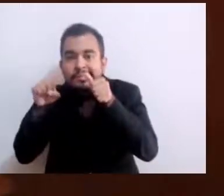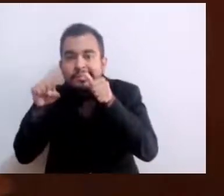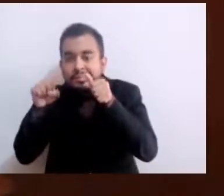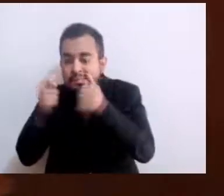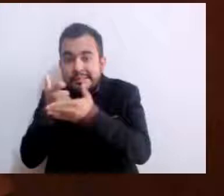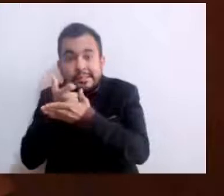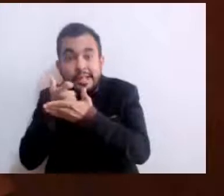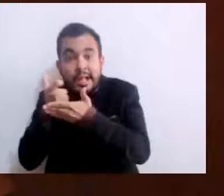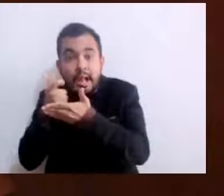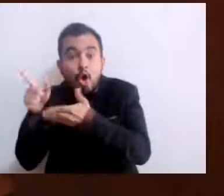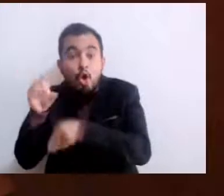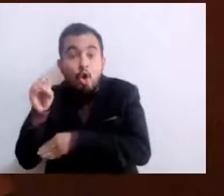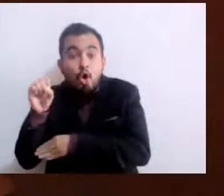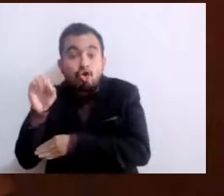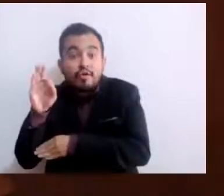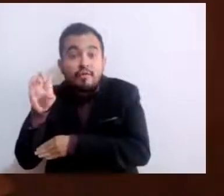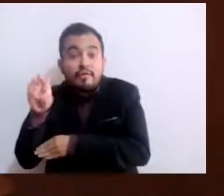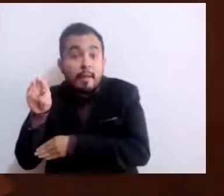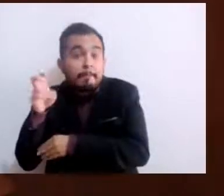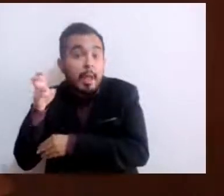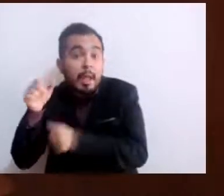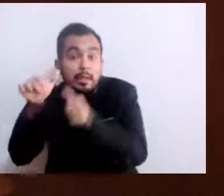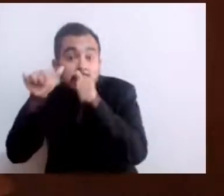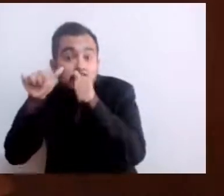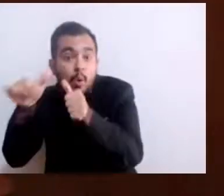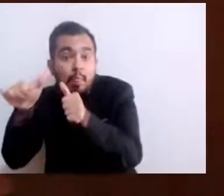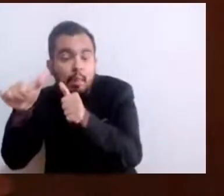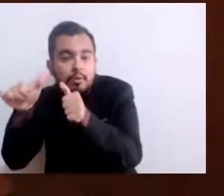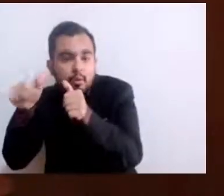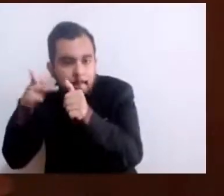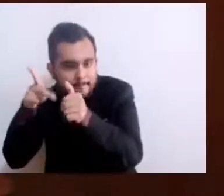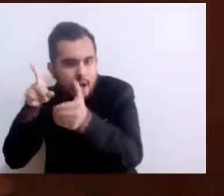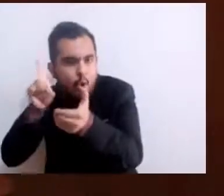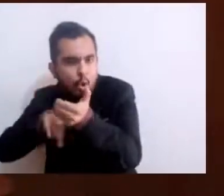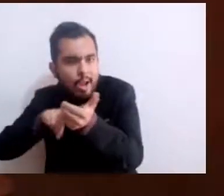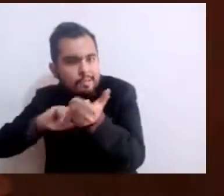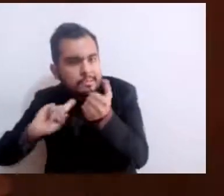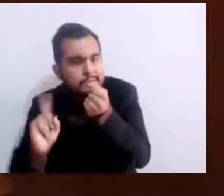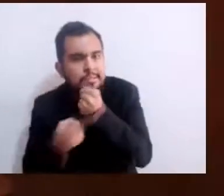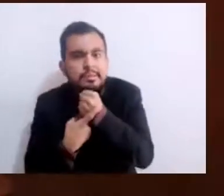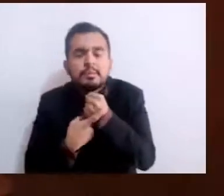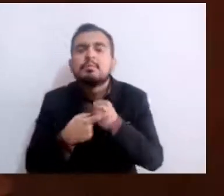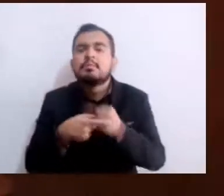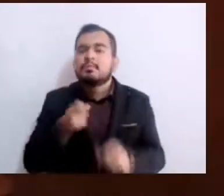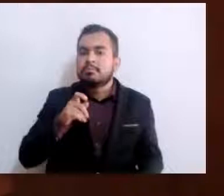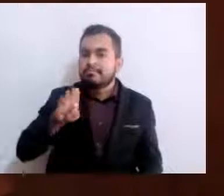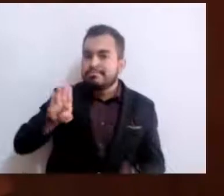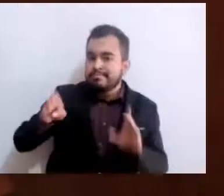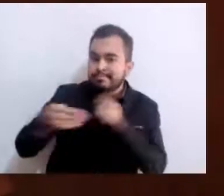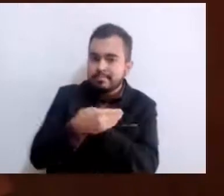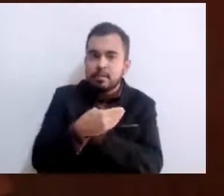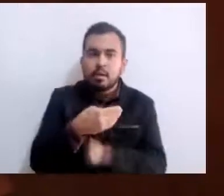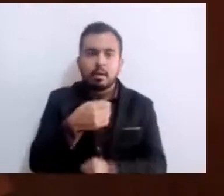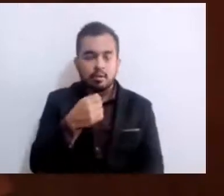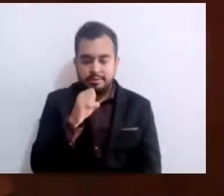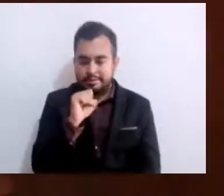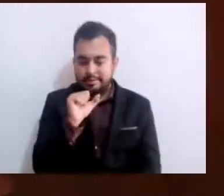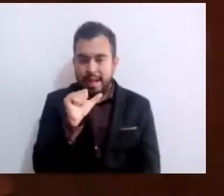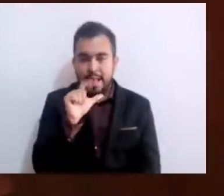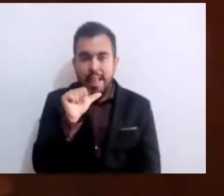del OSFEM. Sin embargo, omitieron decir que es el salario